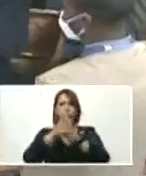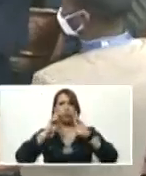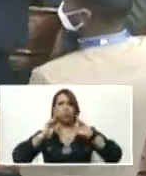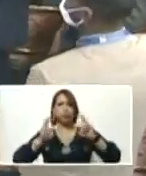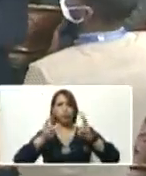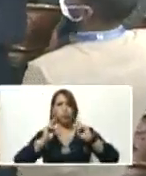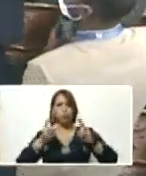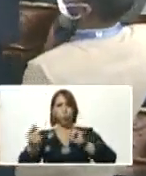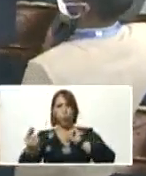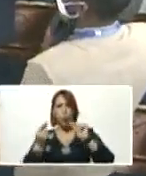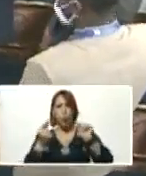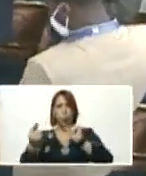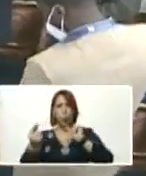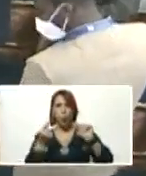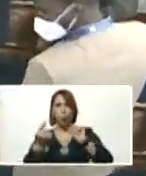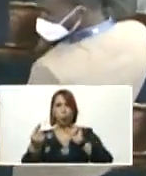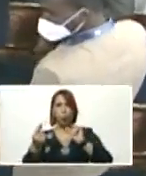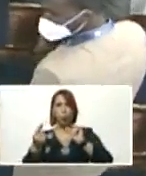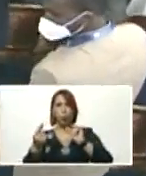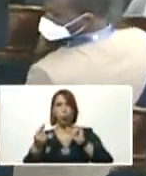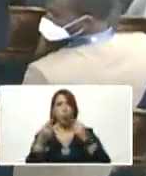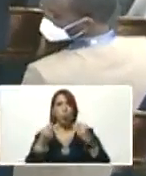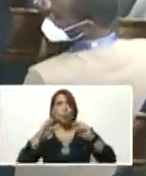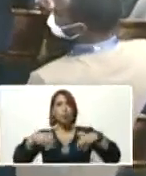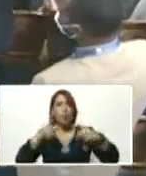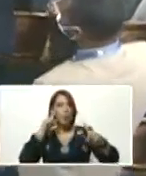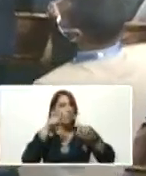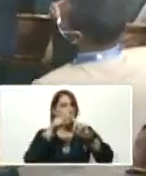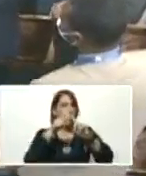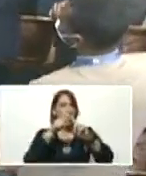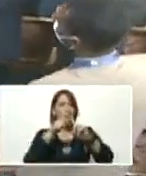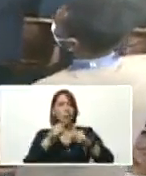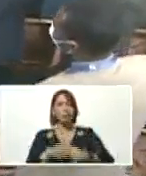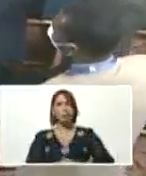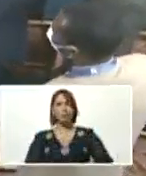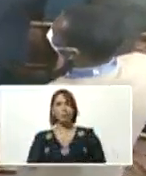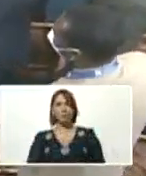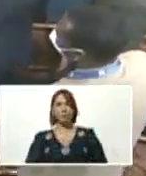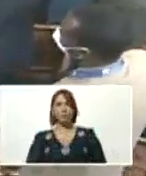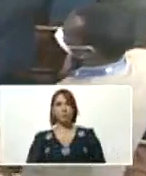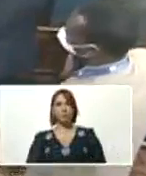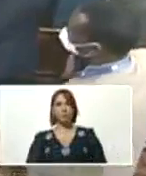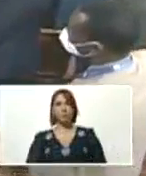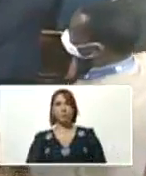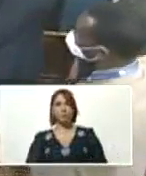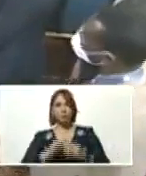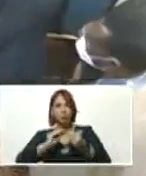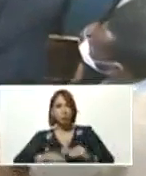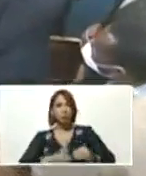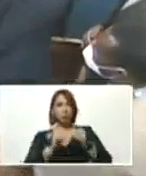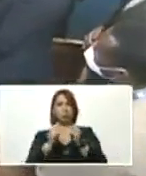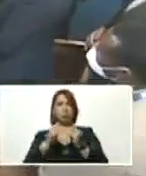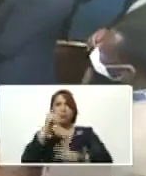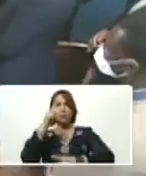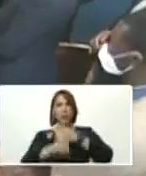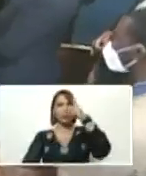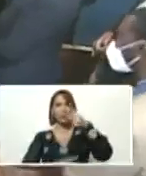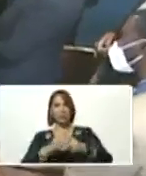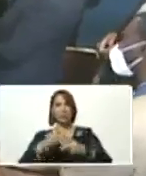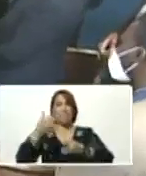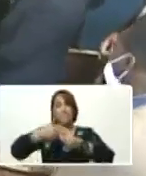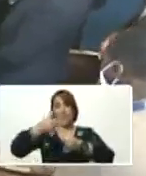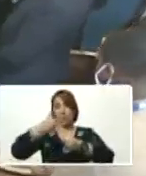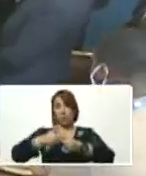están planteados como nuevos desafíos, como nuevos retos para recuperar la producción petrolera en el